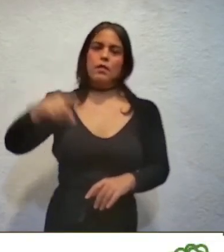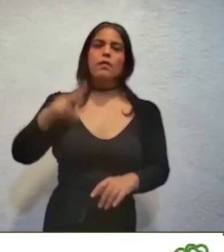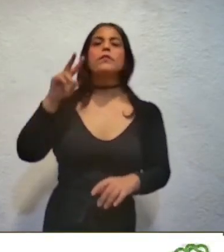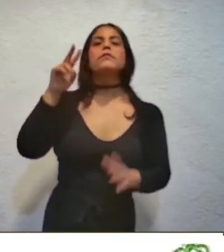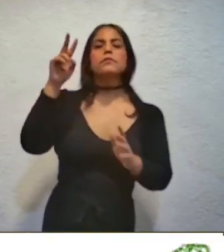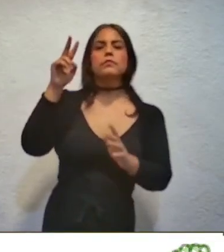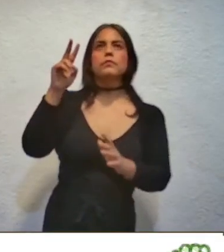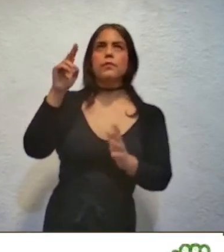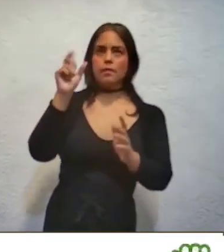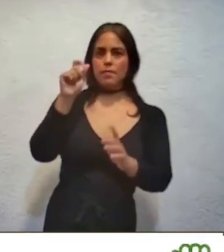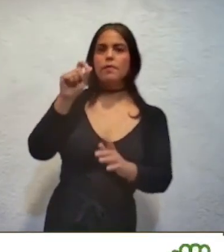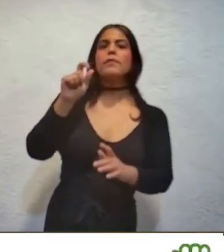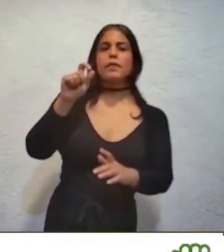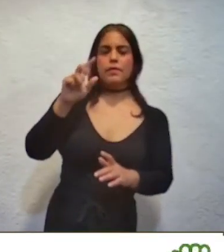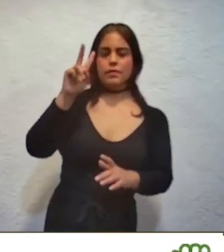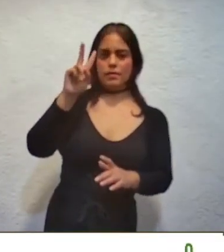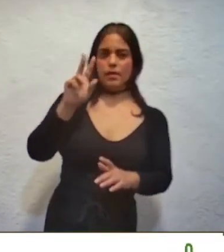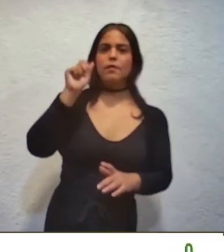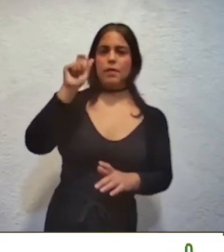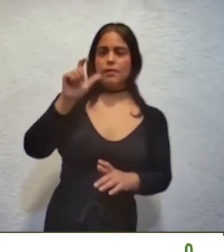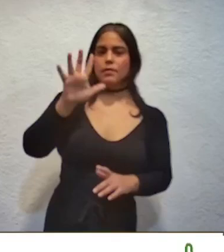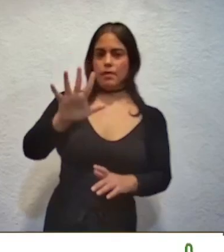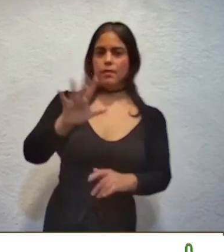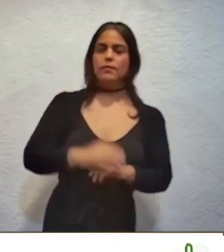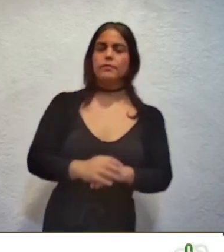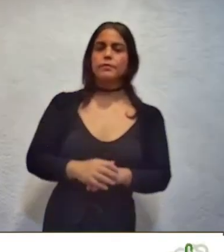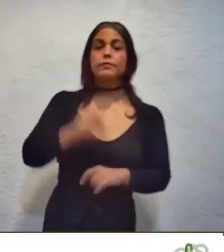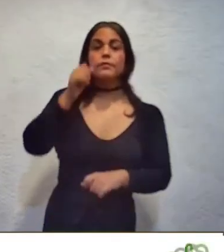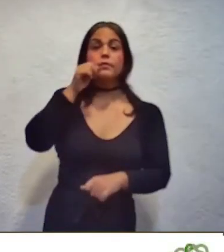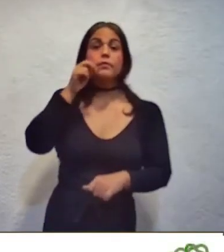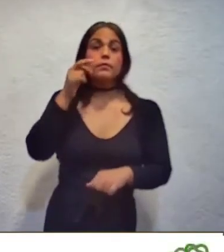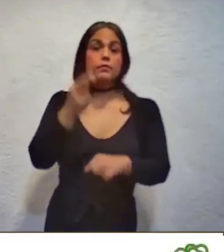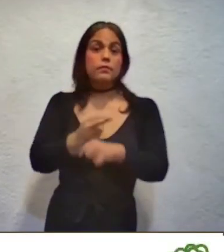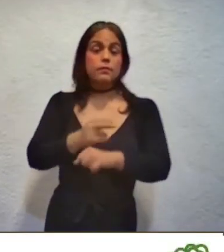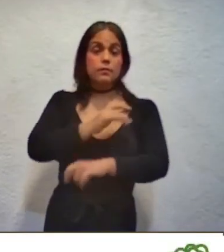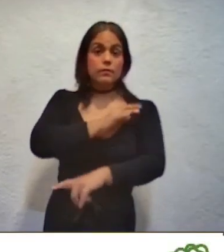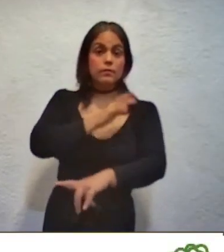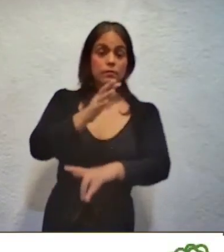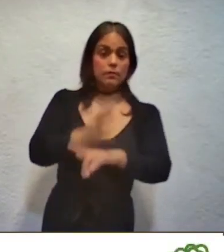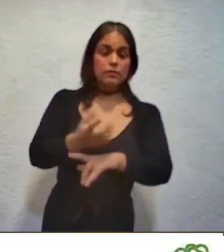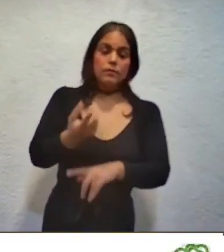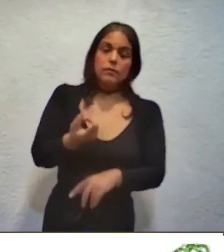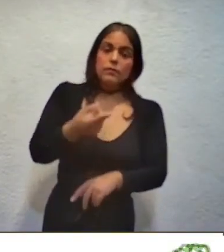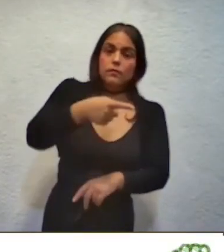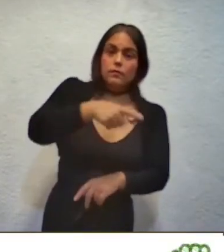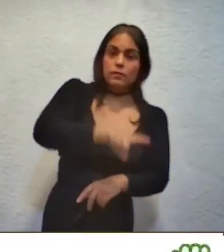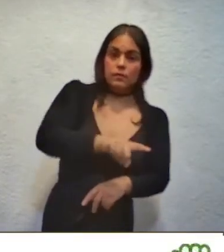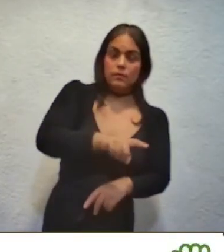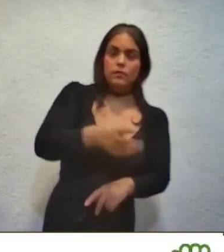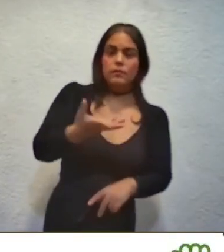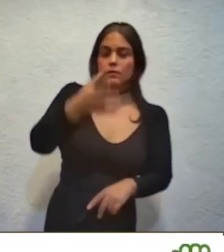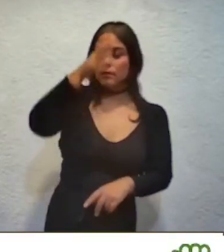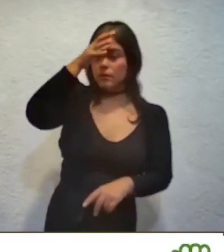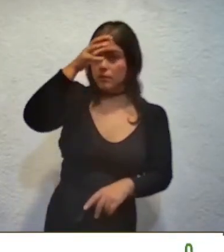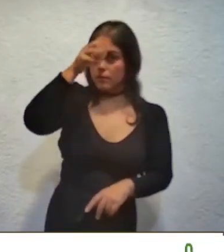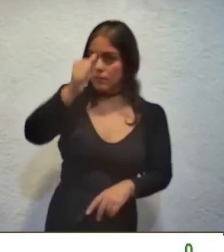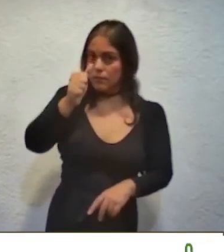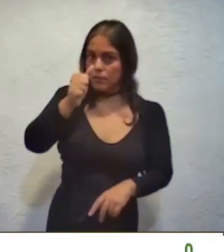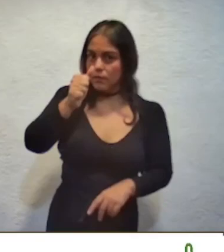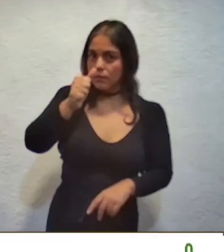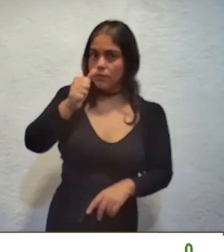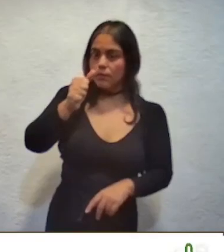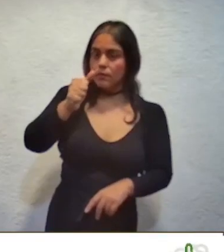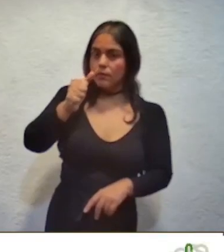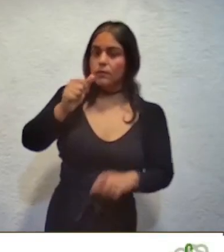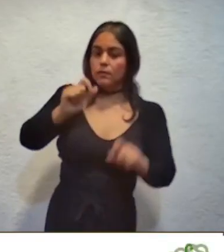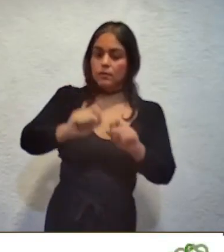SCM-JDC-24-2025. Quinto, se ordena a la Secretaría General de Acuerdos de este órgano jurisdiccional que el presente acuerdo plenario en su versión